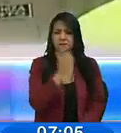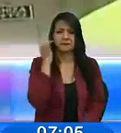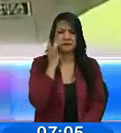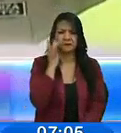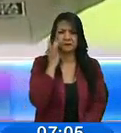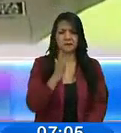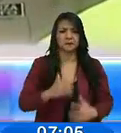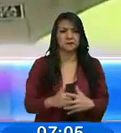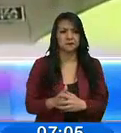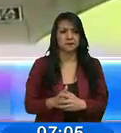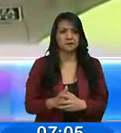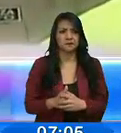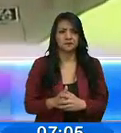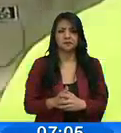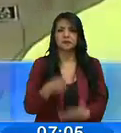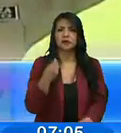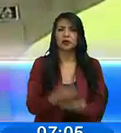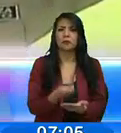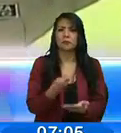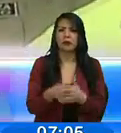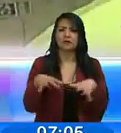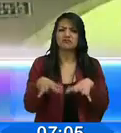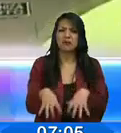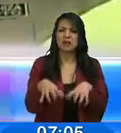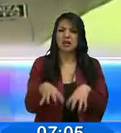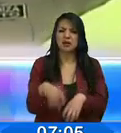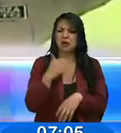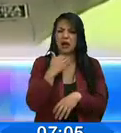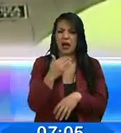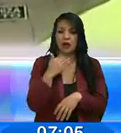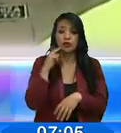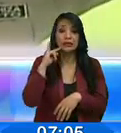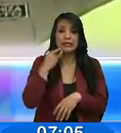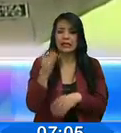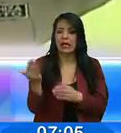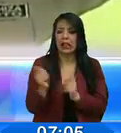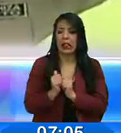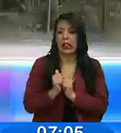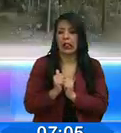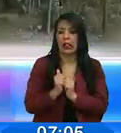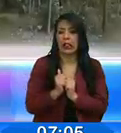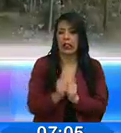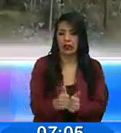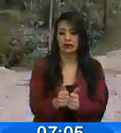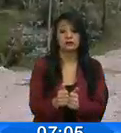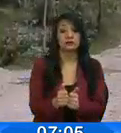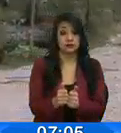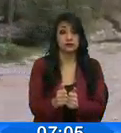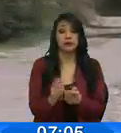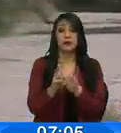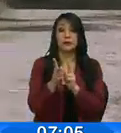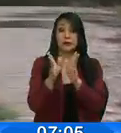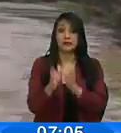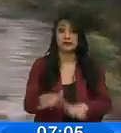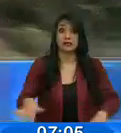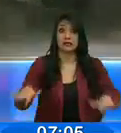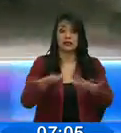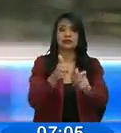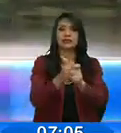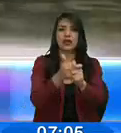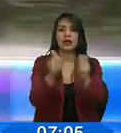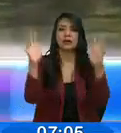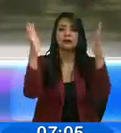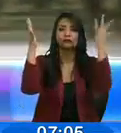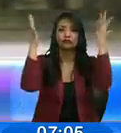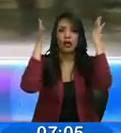Al parecer le compró una mascota, utilizó el engaño, el chantaje, es una niña, se vulnera sus derechos. Mientras vecinos que viven cerca de un bosque avisaron